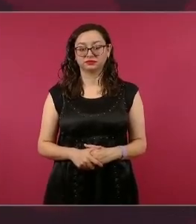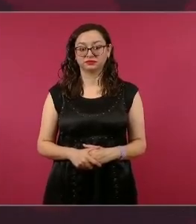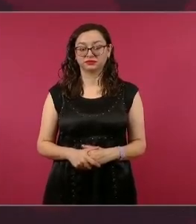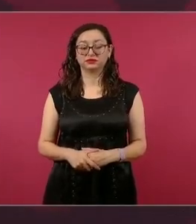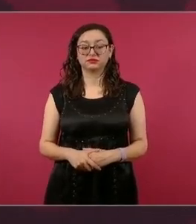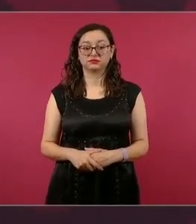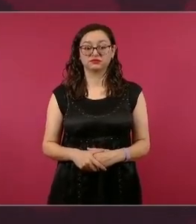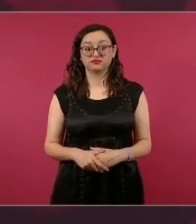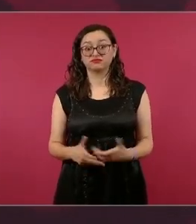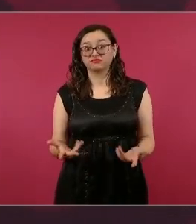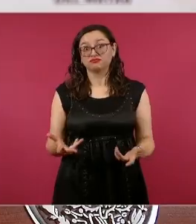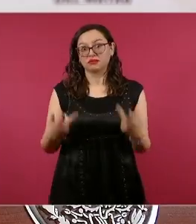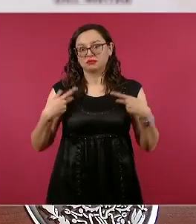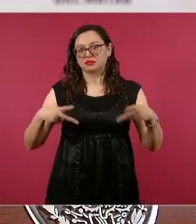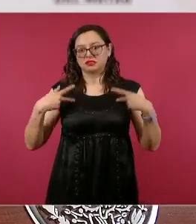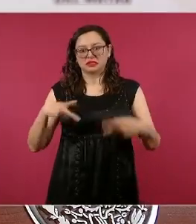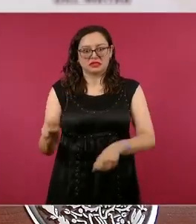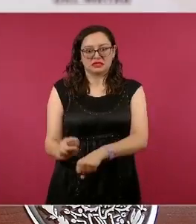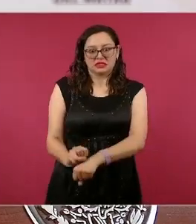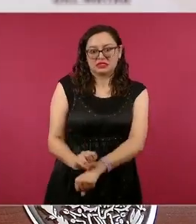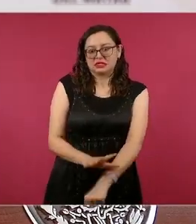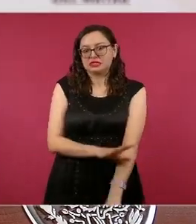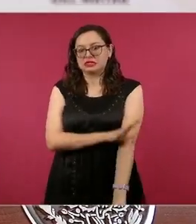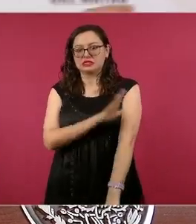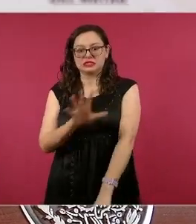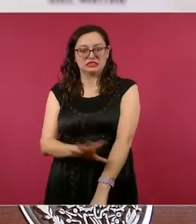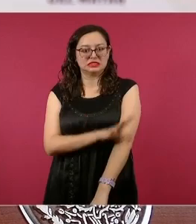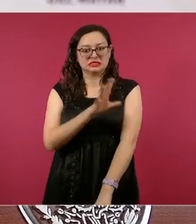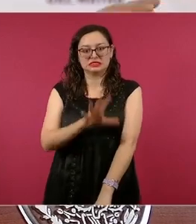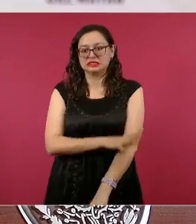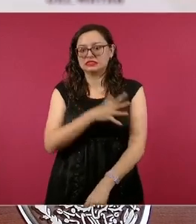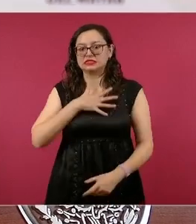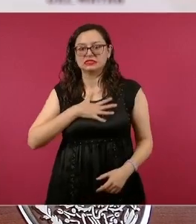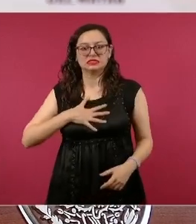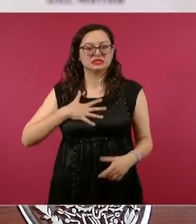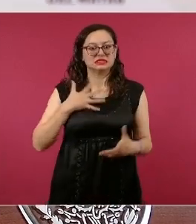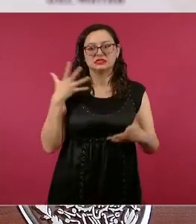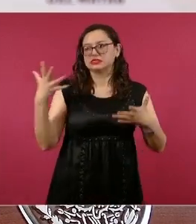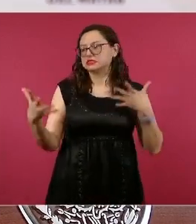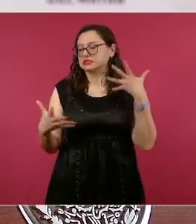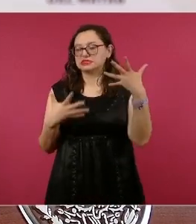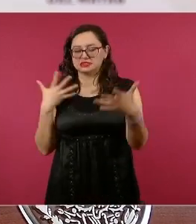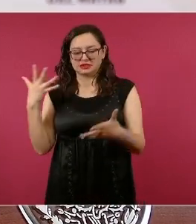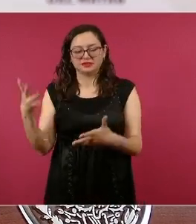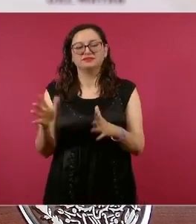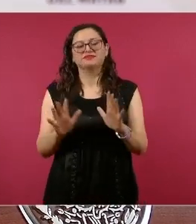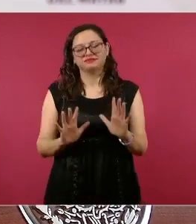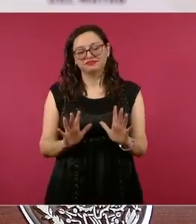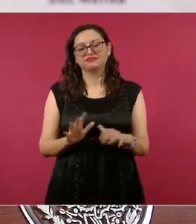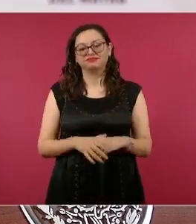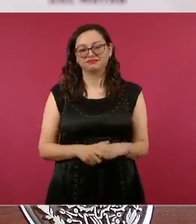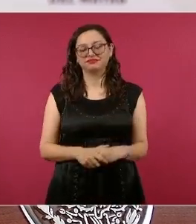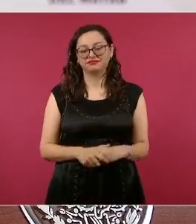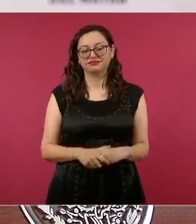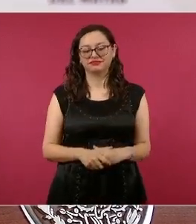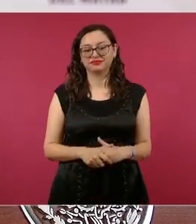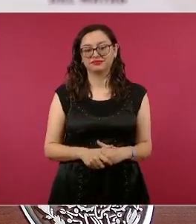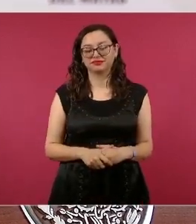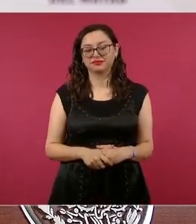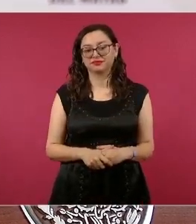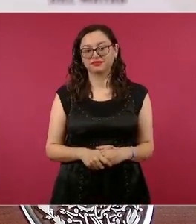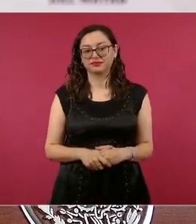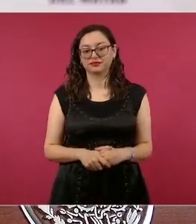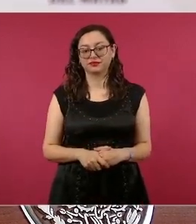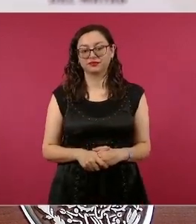Encienden las pasiones, pero hay, por eso, el caso, con mucho respeto, ¿no?, a la